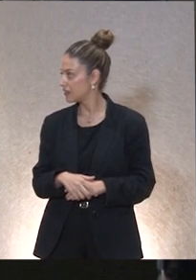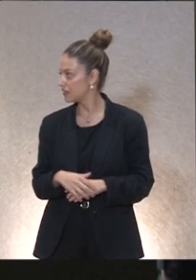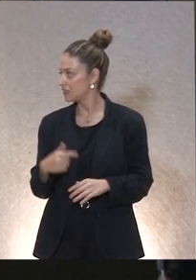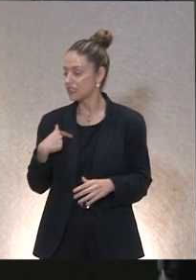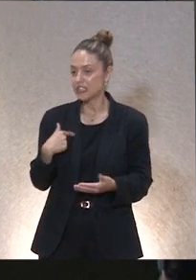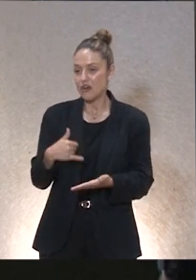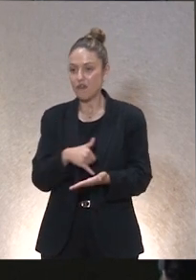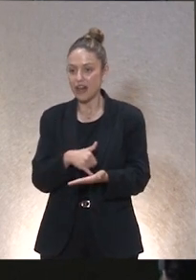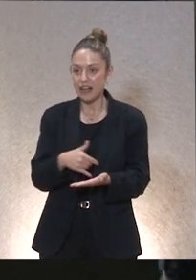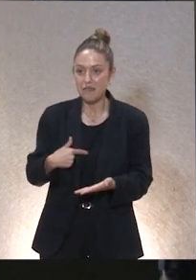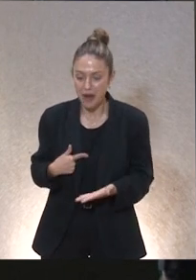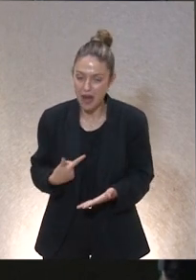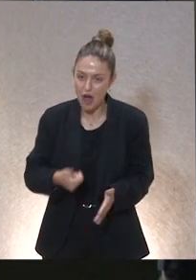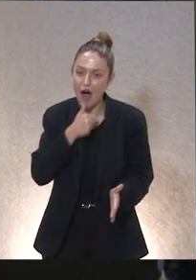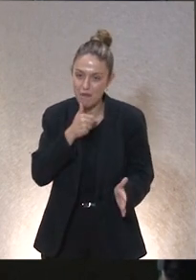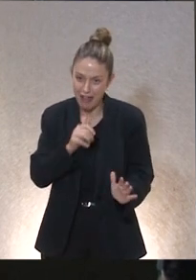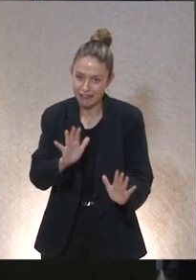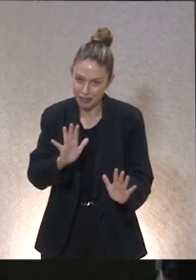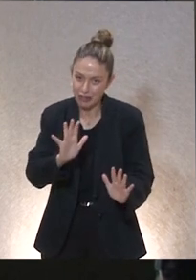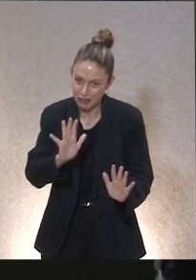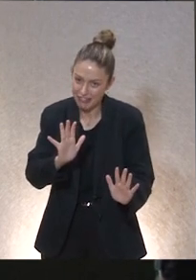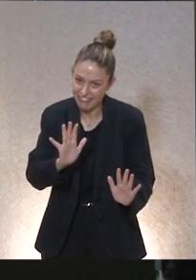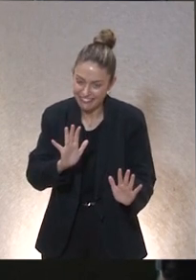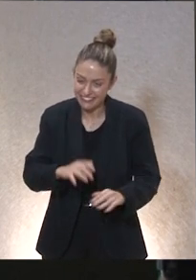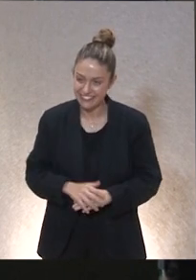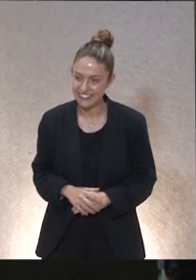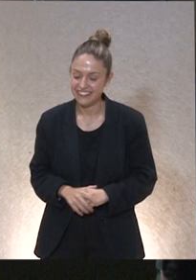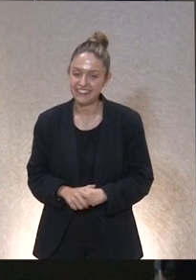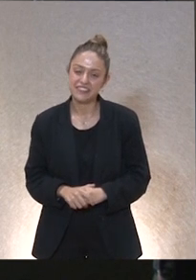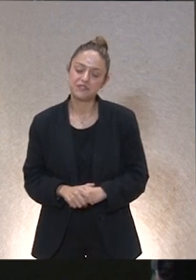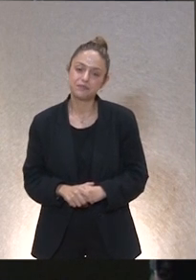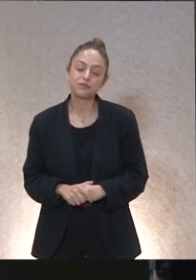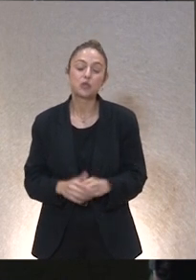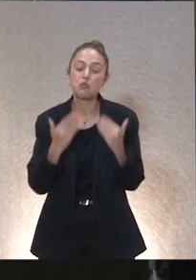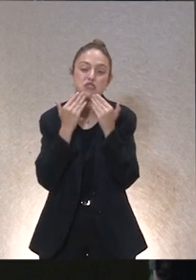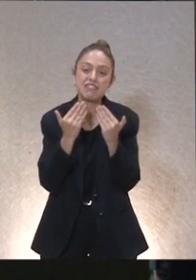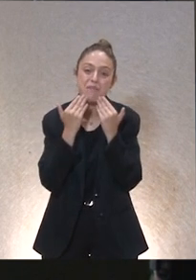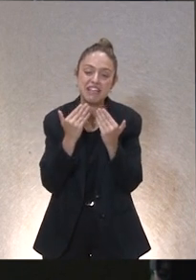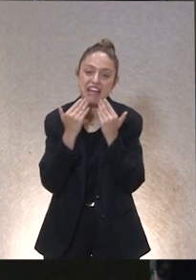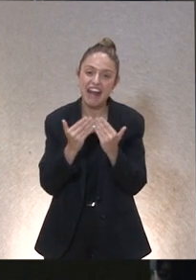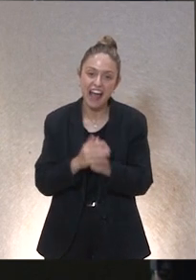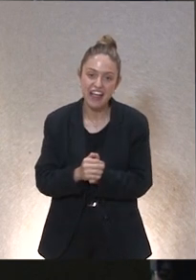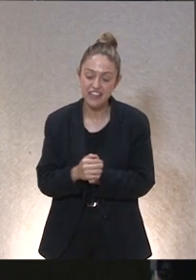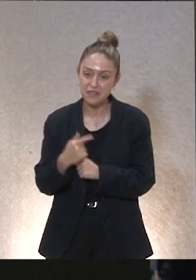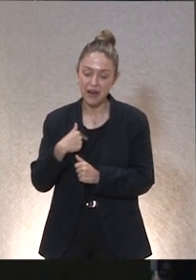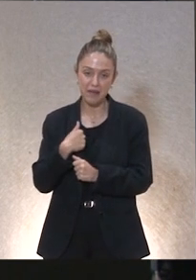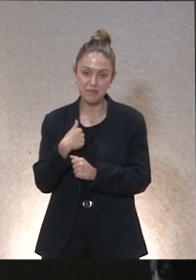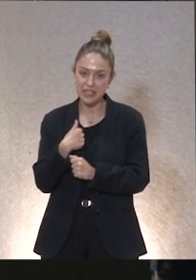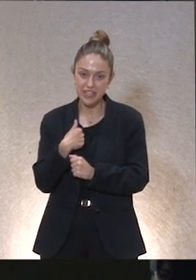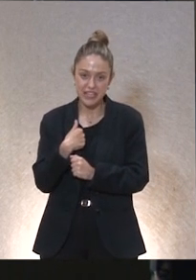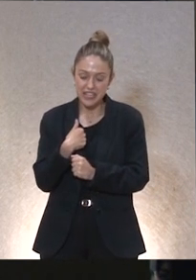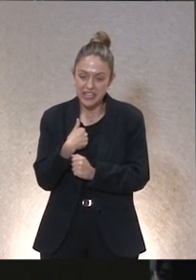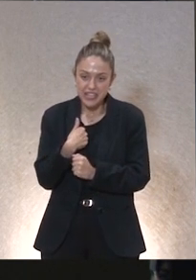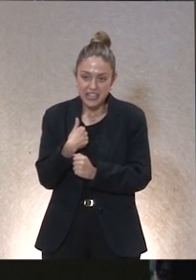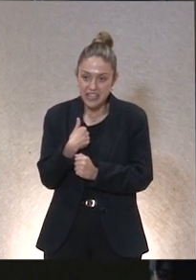frágil pero todavía aguanto todavía aguanto Bueno muchísimas gracias por algo que para mí es habías es